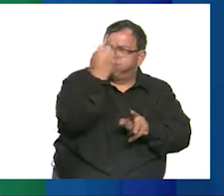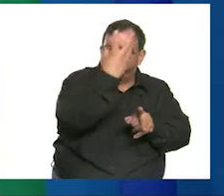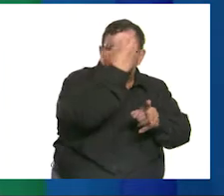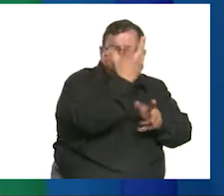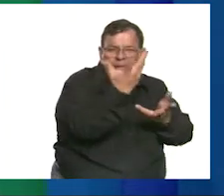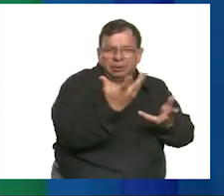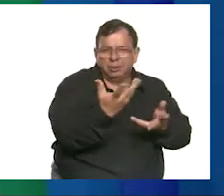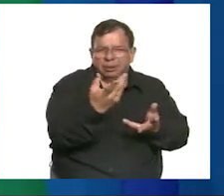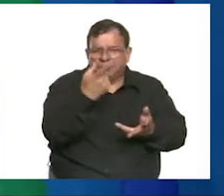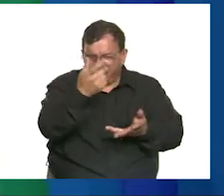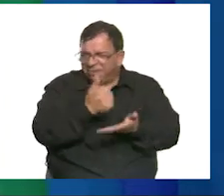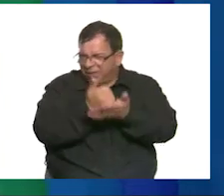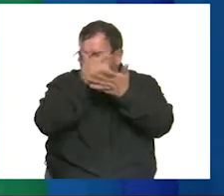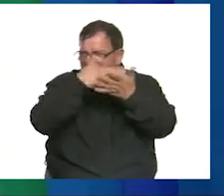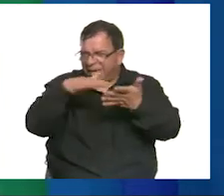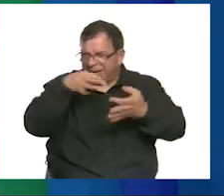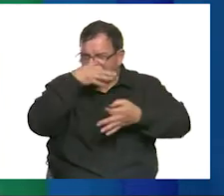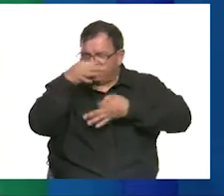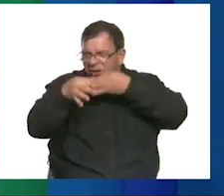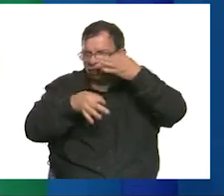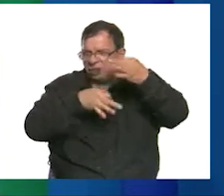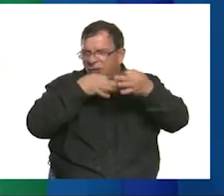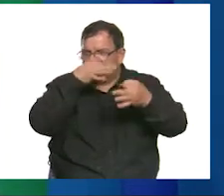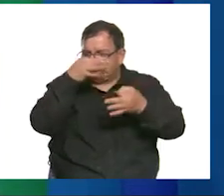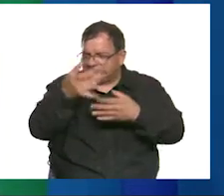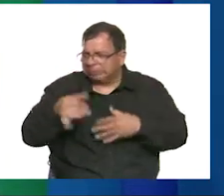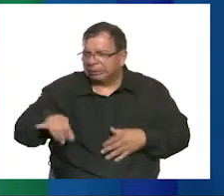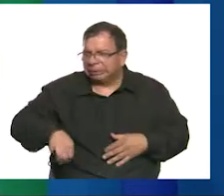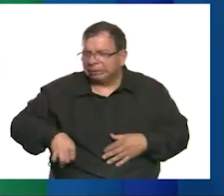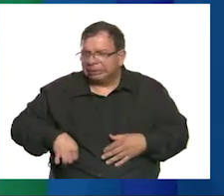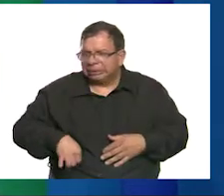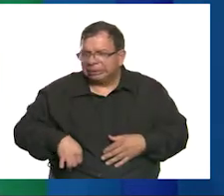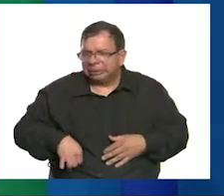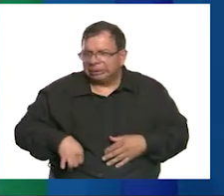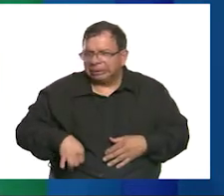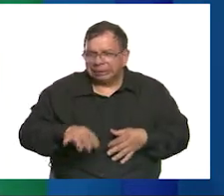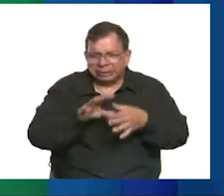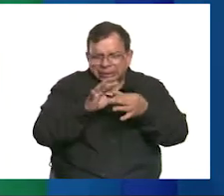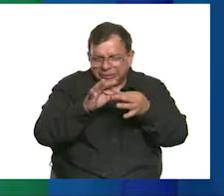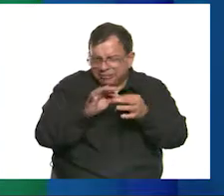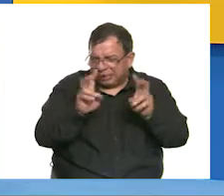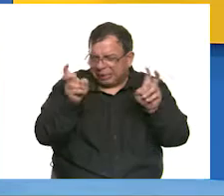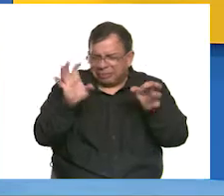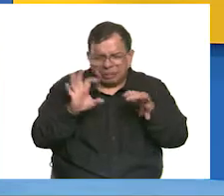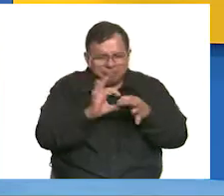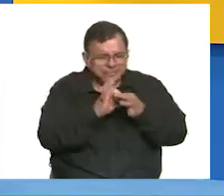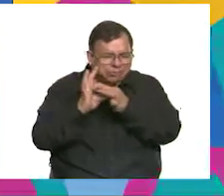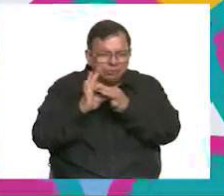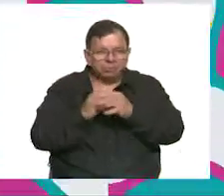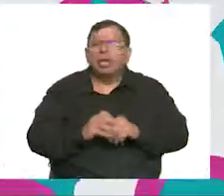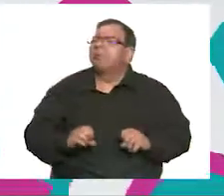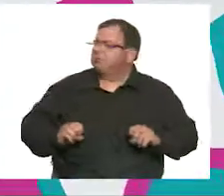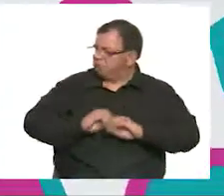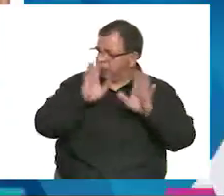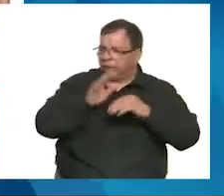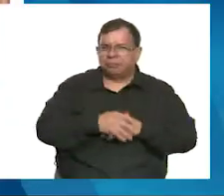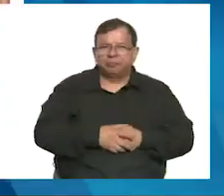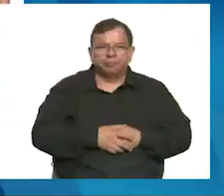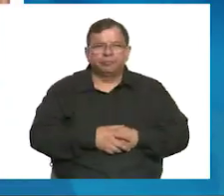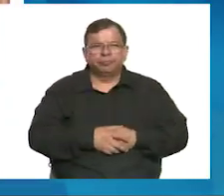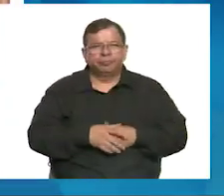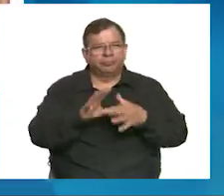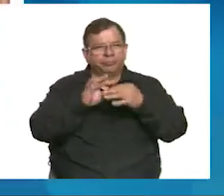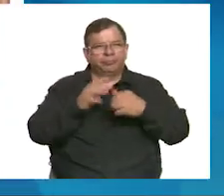¿me ayudarías a leer la siguiente información interesante que va de la mano con el tema? Claro que sí, maestro, con mucho gusto. Dice